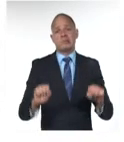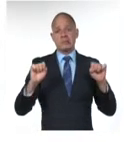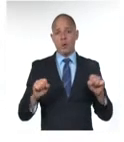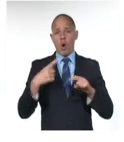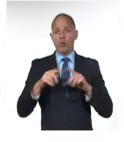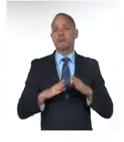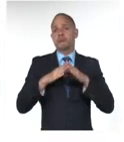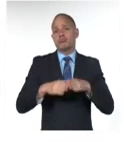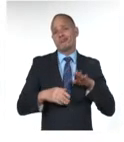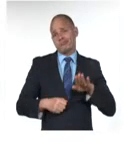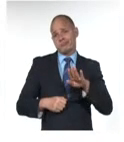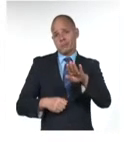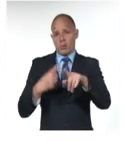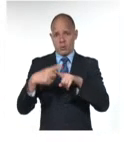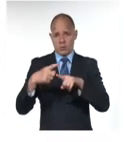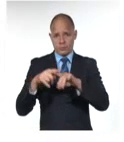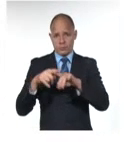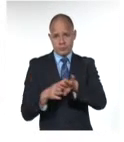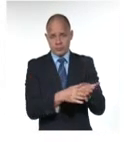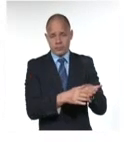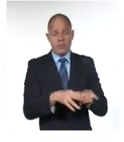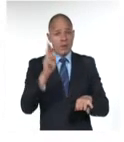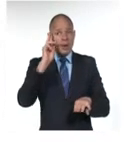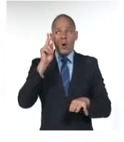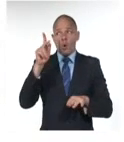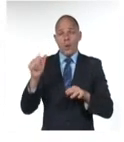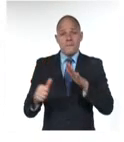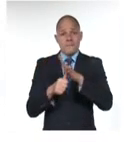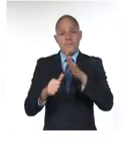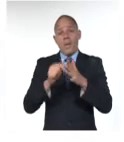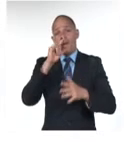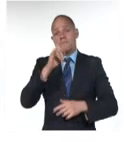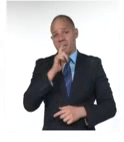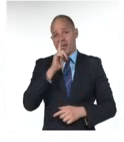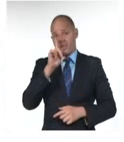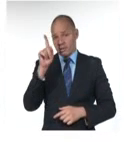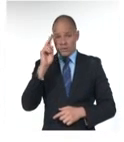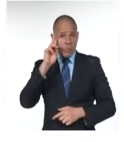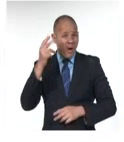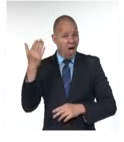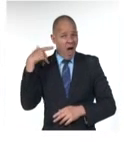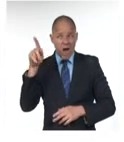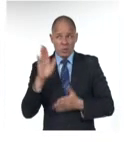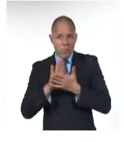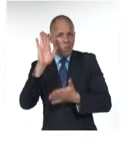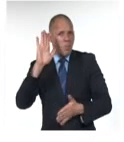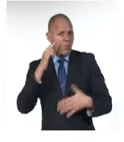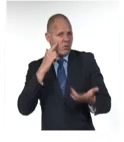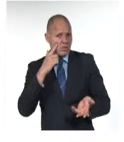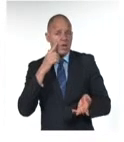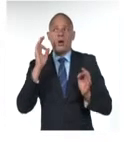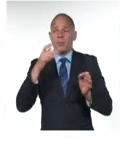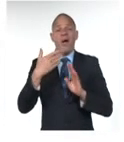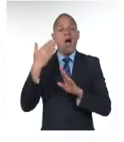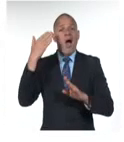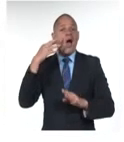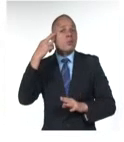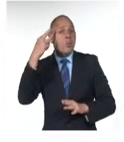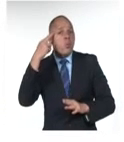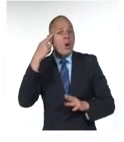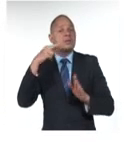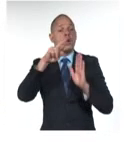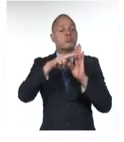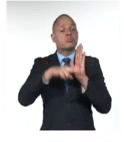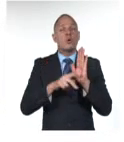Ha recordado que el compromiso del actual presidente estadounidense con sus propios electores fue que corregiría el incumplimiento de los acuerdos